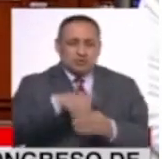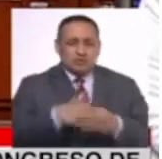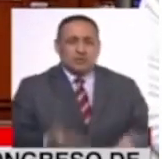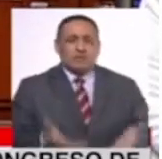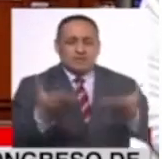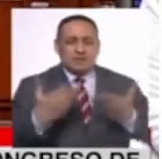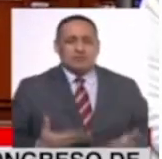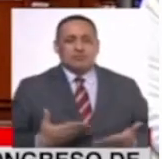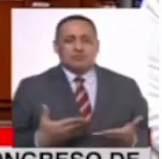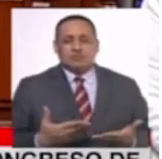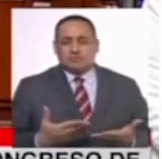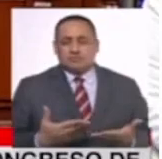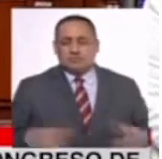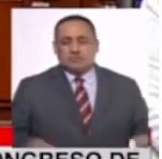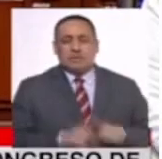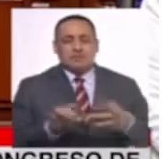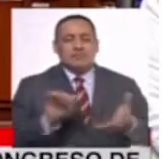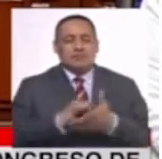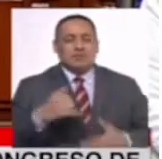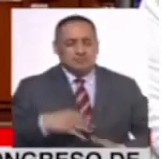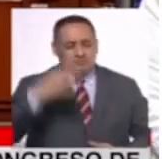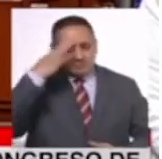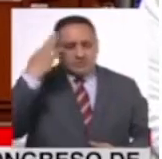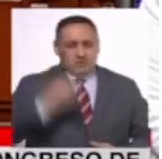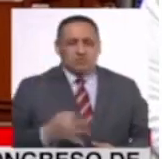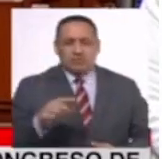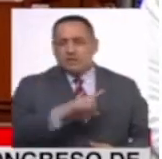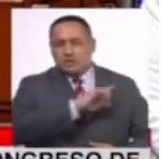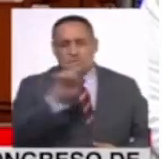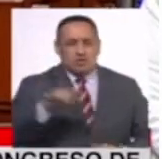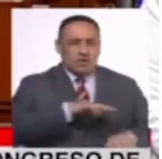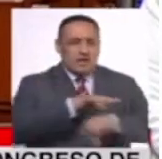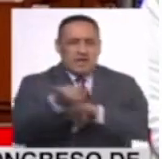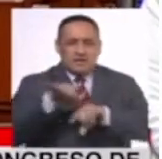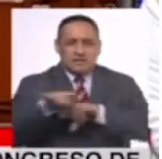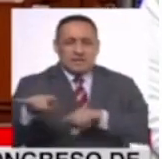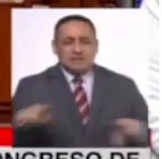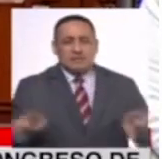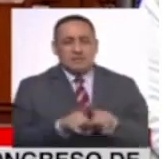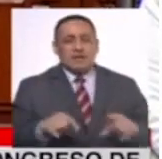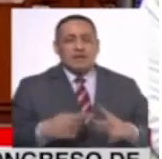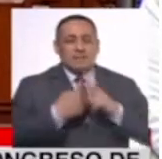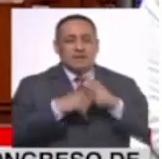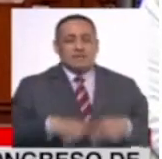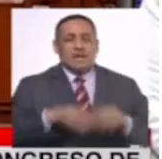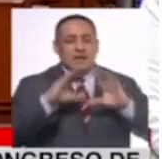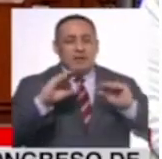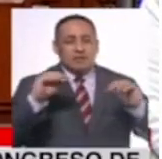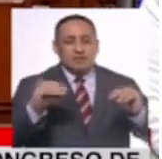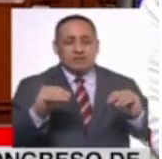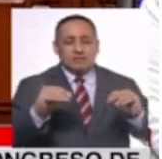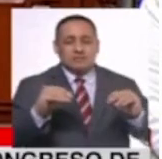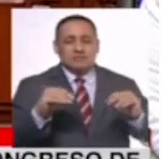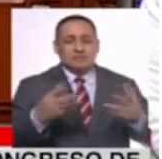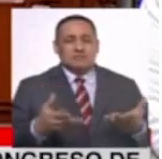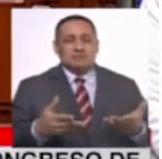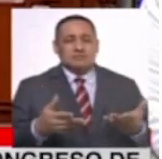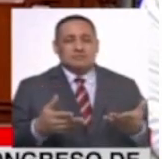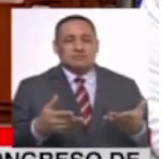que han tenido. Y tengo la certeza que no voy a defraudarles. Comencé hablándoles